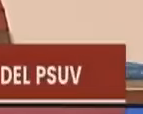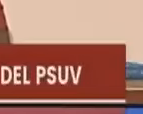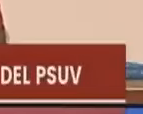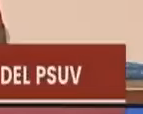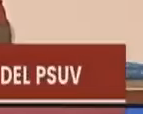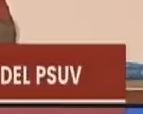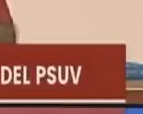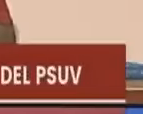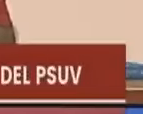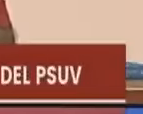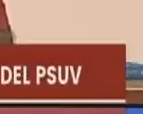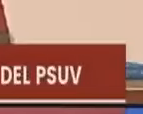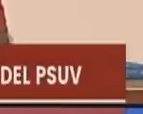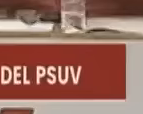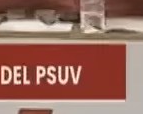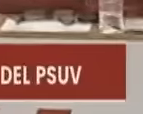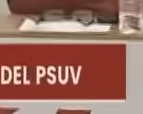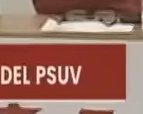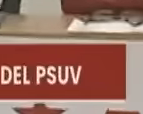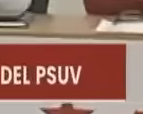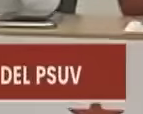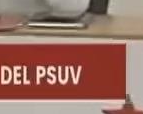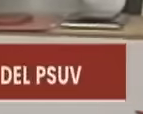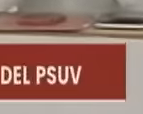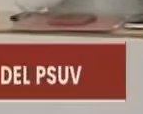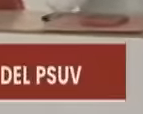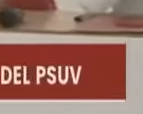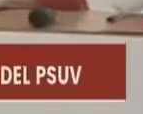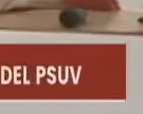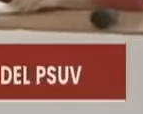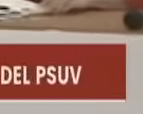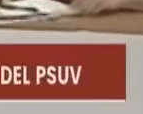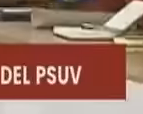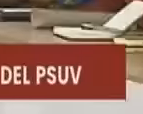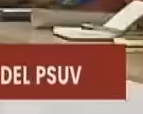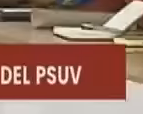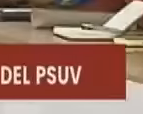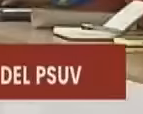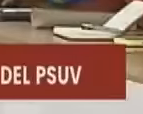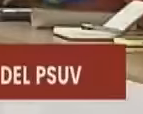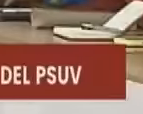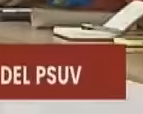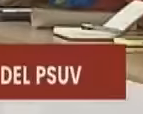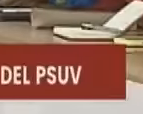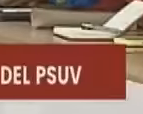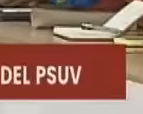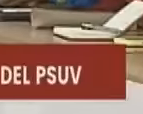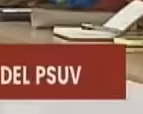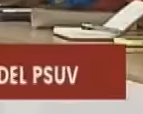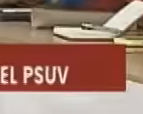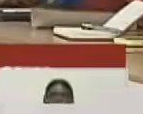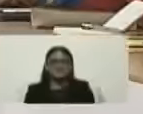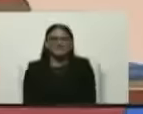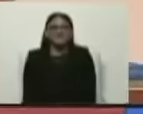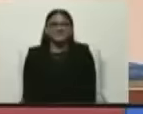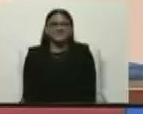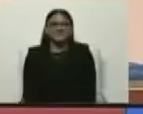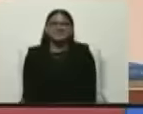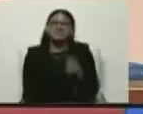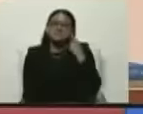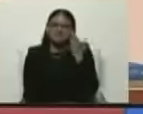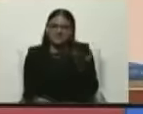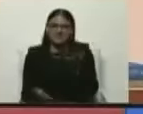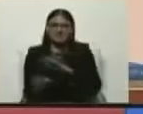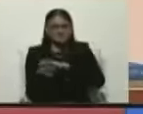Emociona a la gente, yo. Mire, usted que nos ve